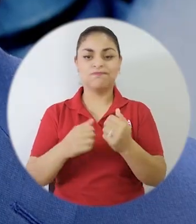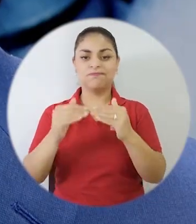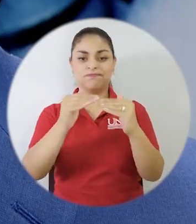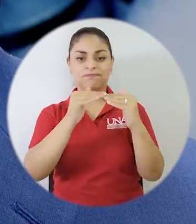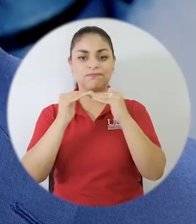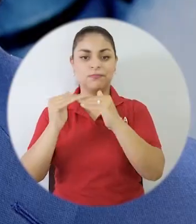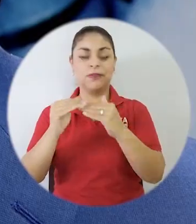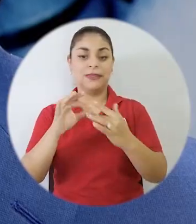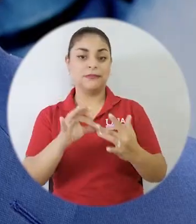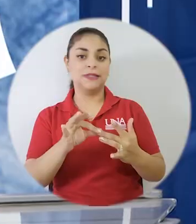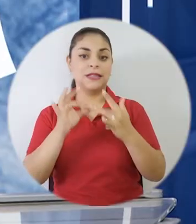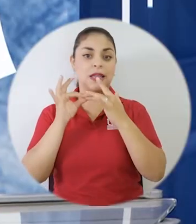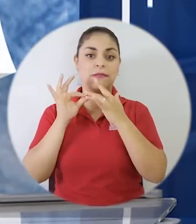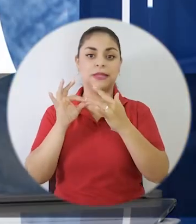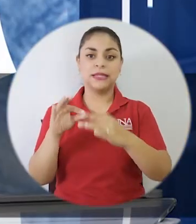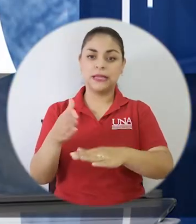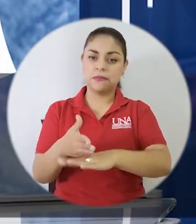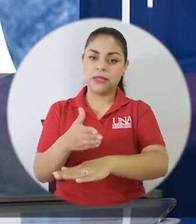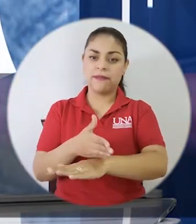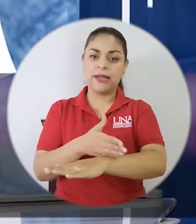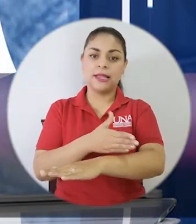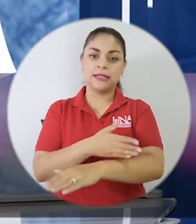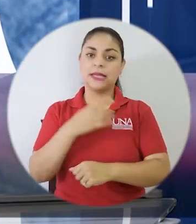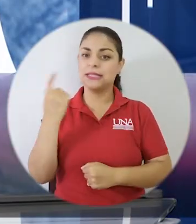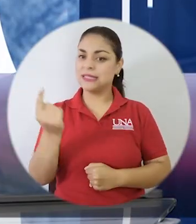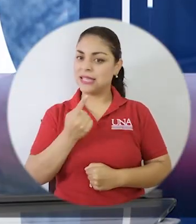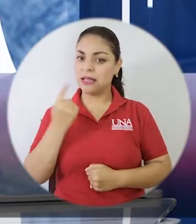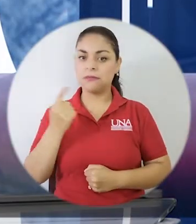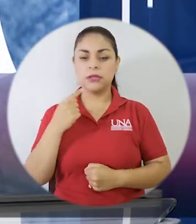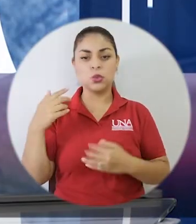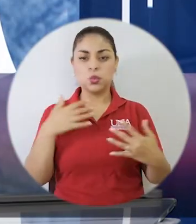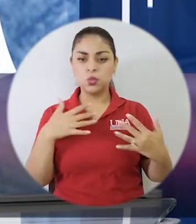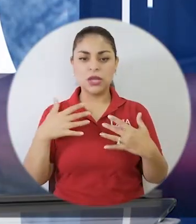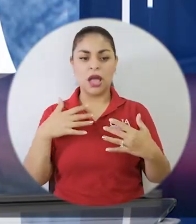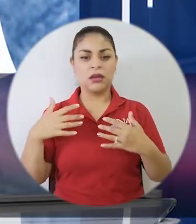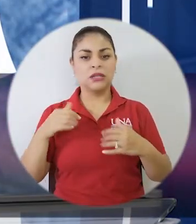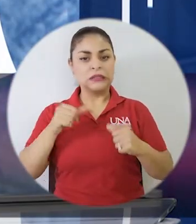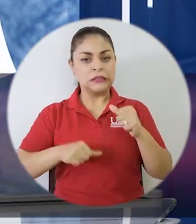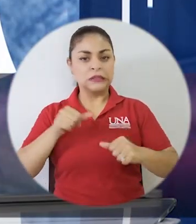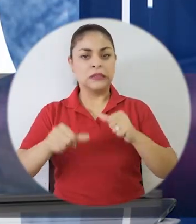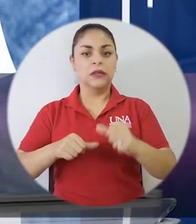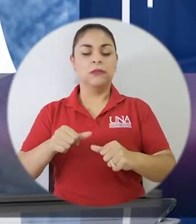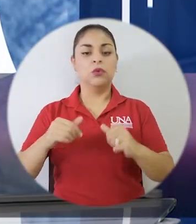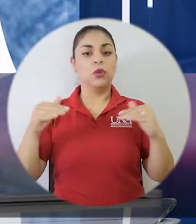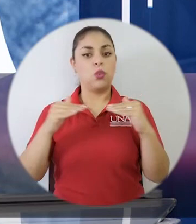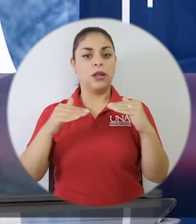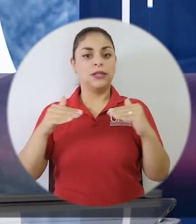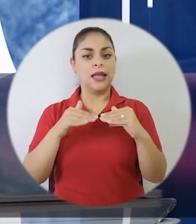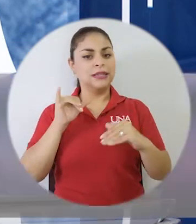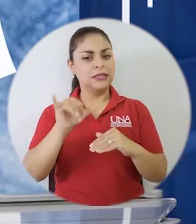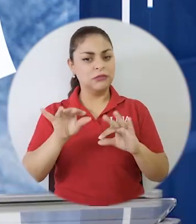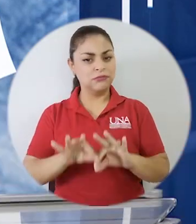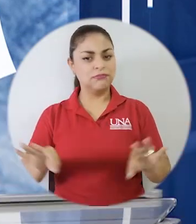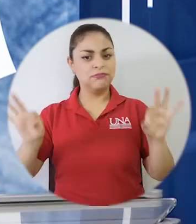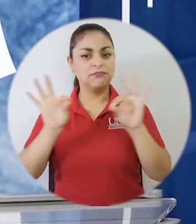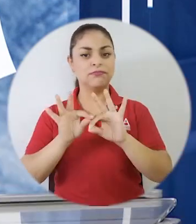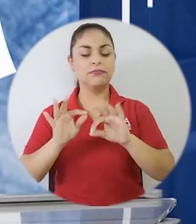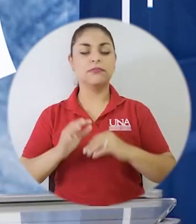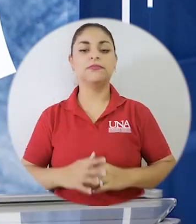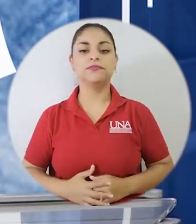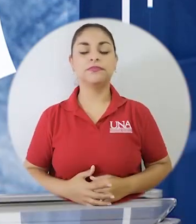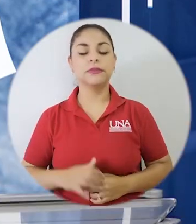equitativo y sobre todo en el que prevalezca siempre esa lucha por la igualdad que nos ha caracterizado es